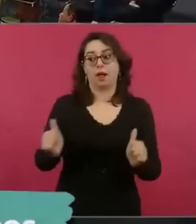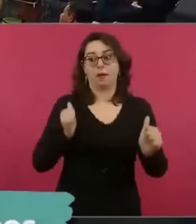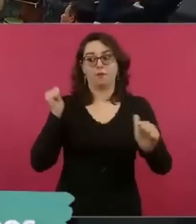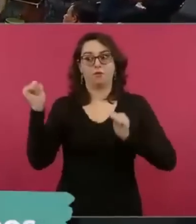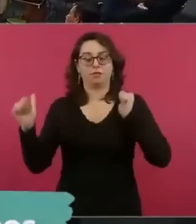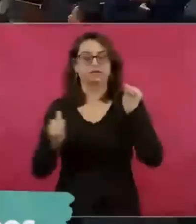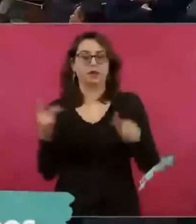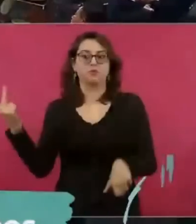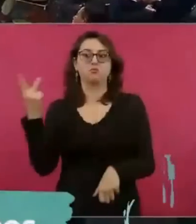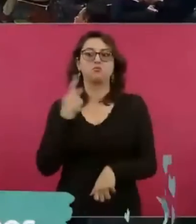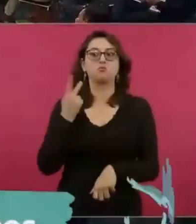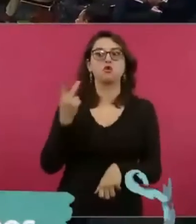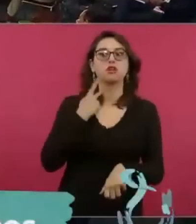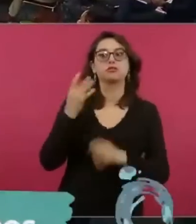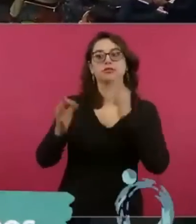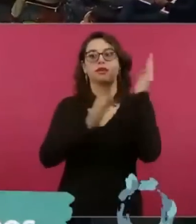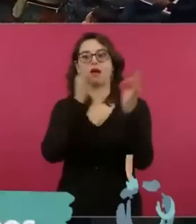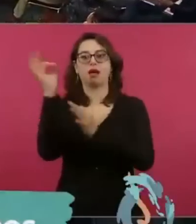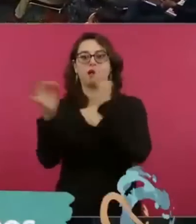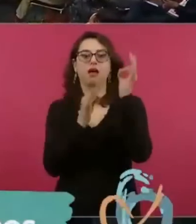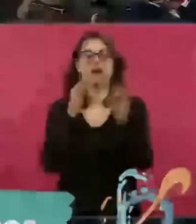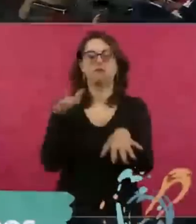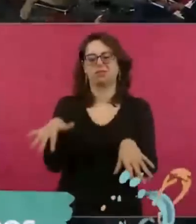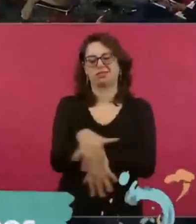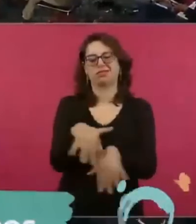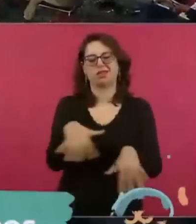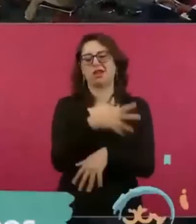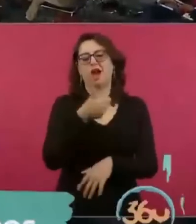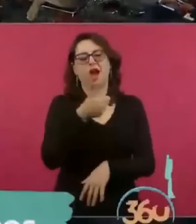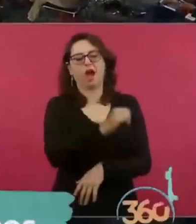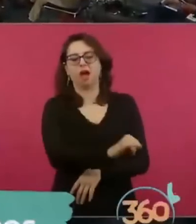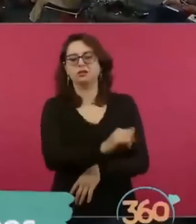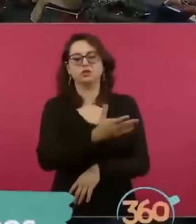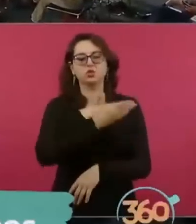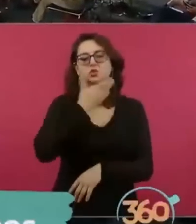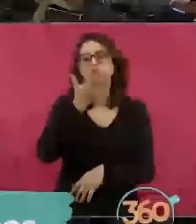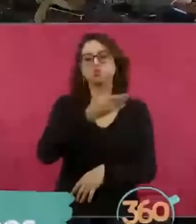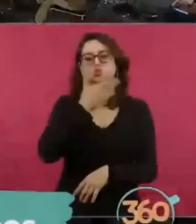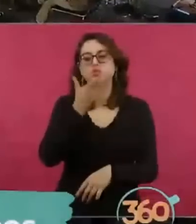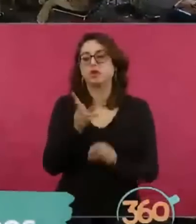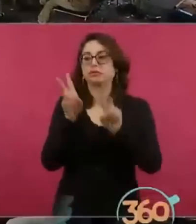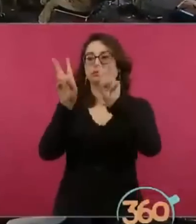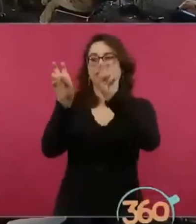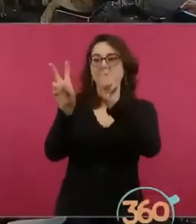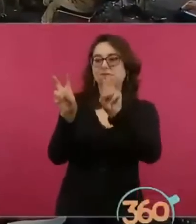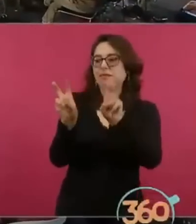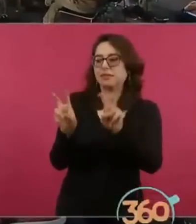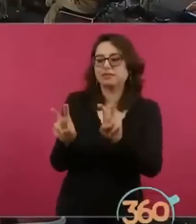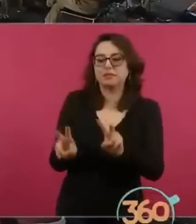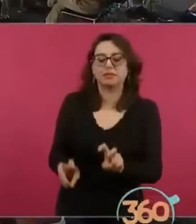o politiquería Ya ven que no dejan pasar nada